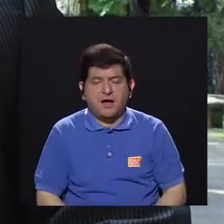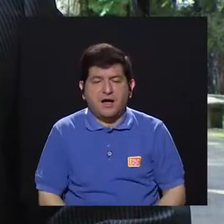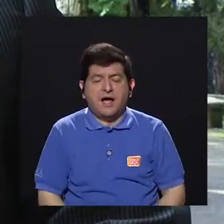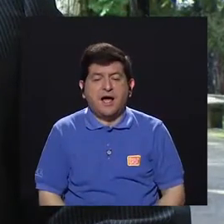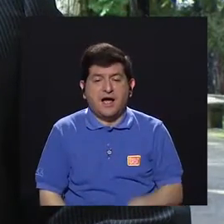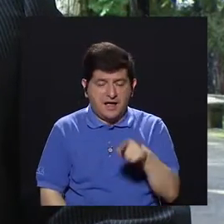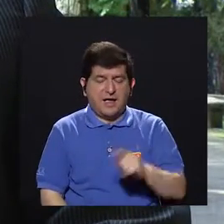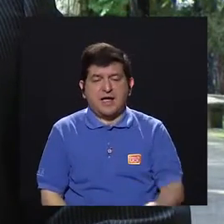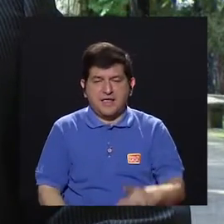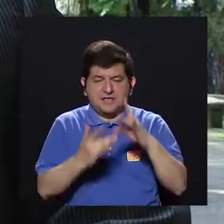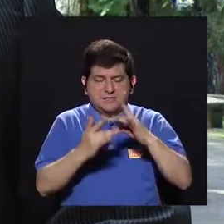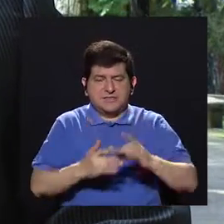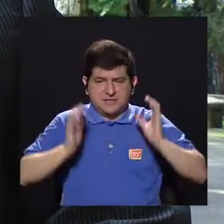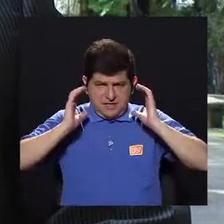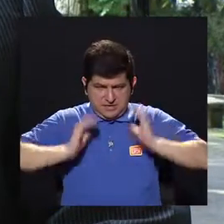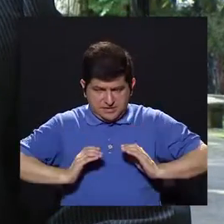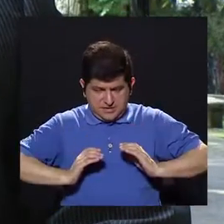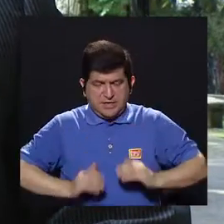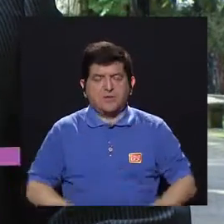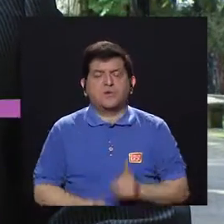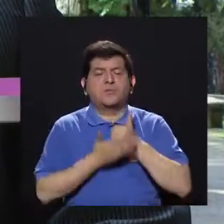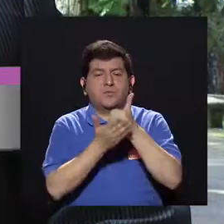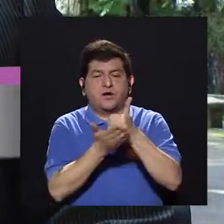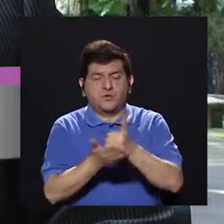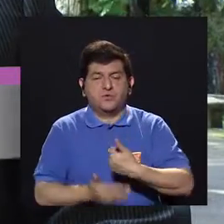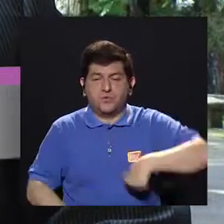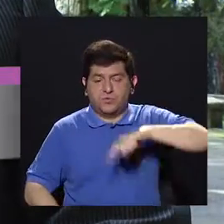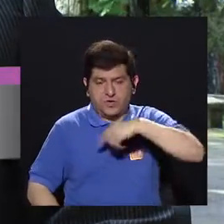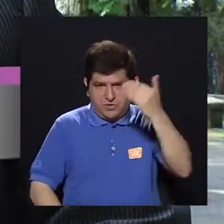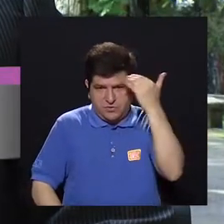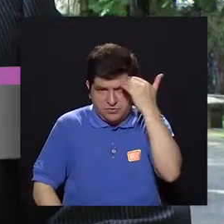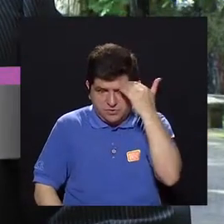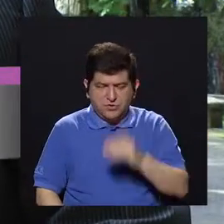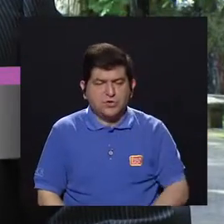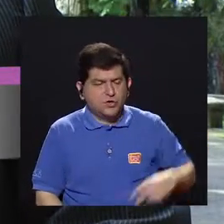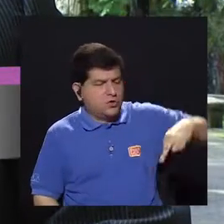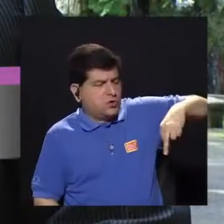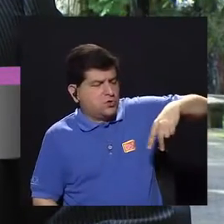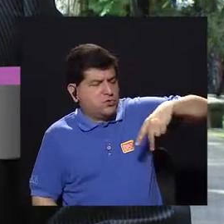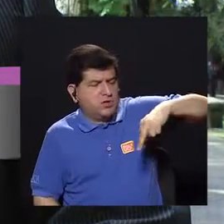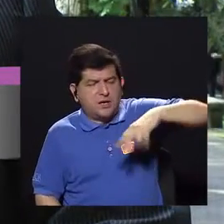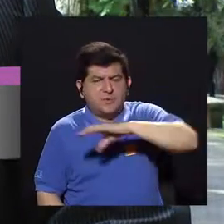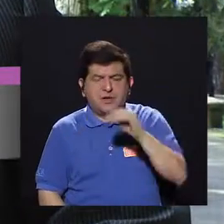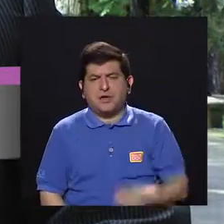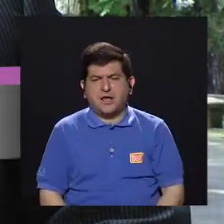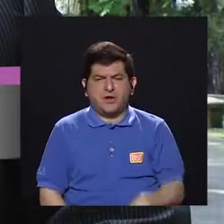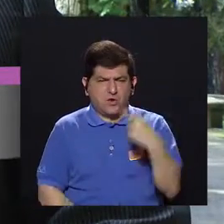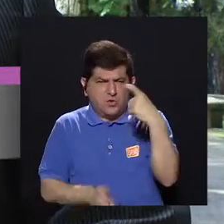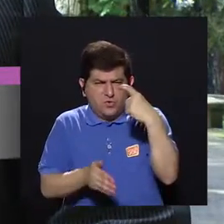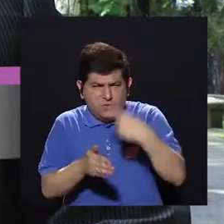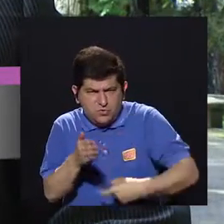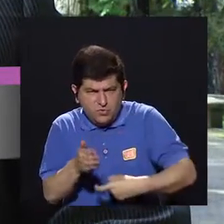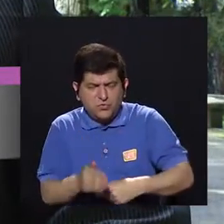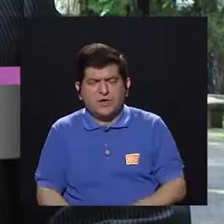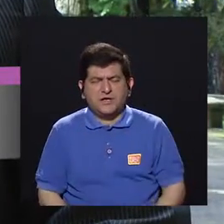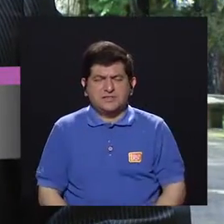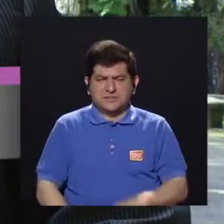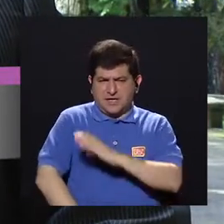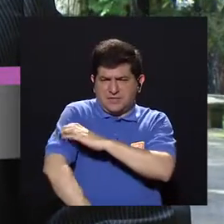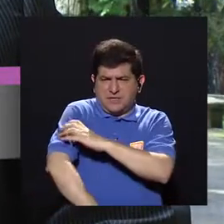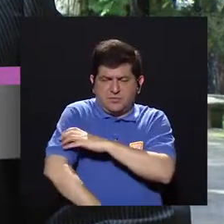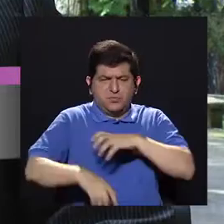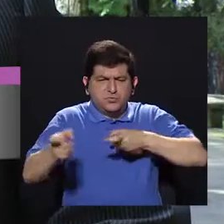el fisiatra toma un rol muy importante porque el fisiatra nos ayuda a saber cómo caminar, cómo manejar la rigidez